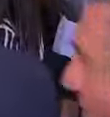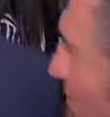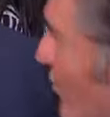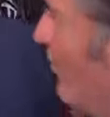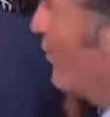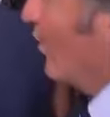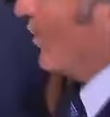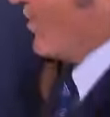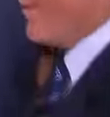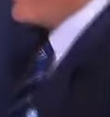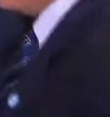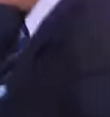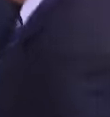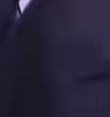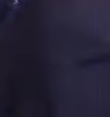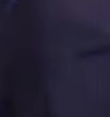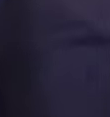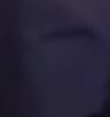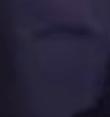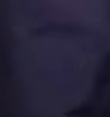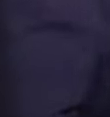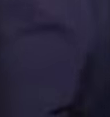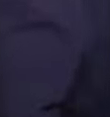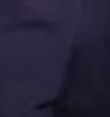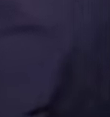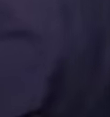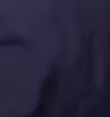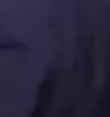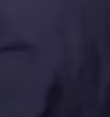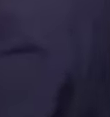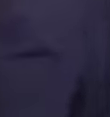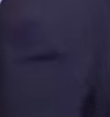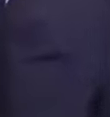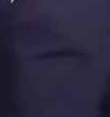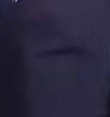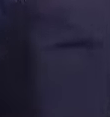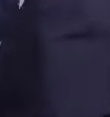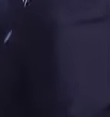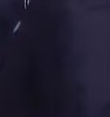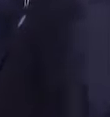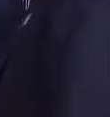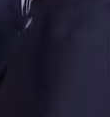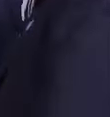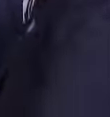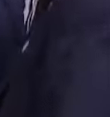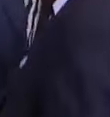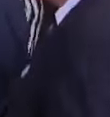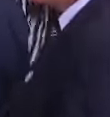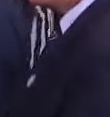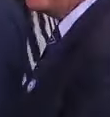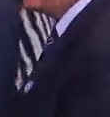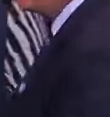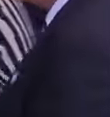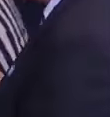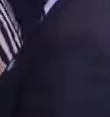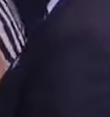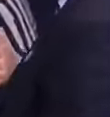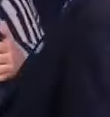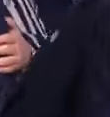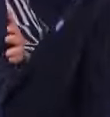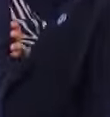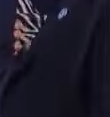y senadoras Norma del Valle Jiménez, Dalmacio Mera, Ana María Yani, Pamela Berazay y Julio